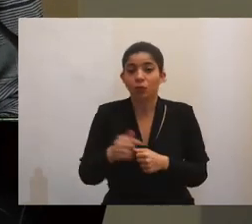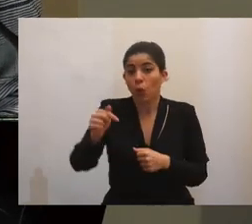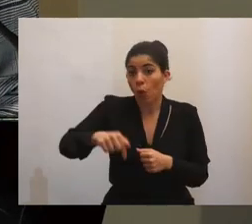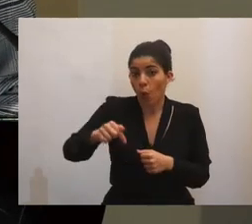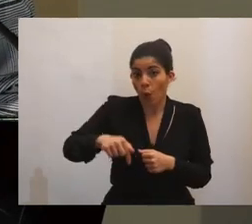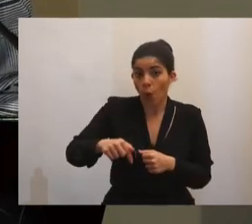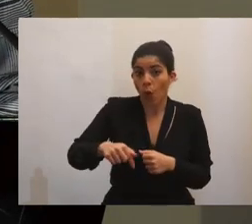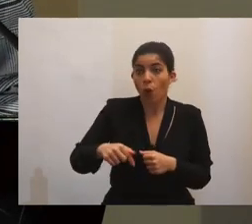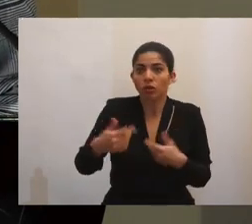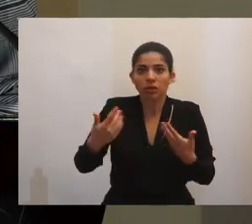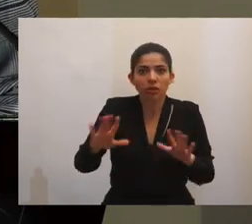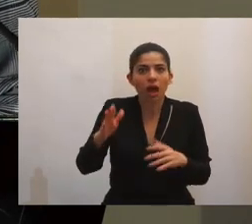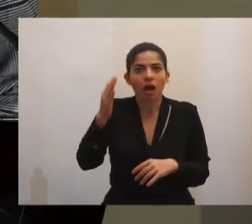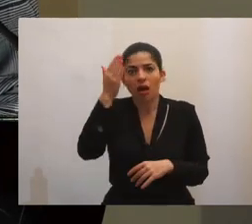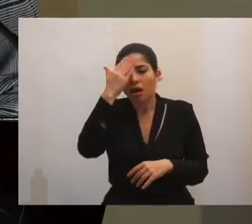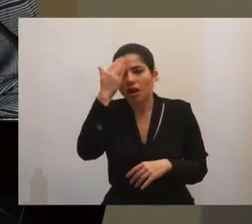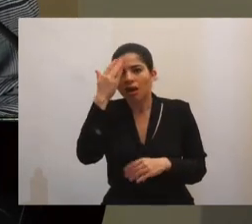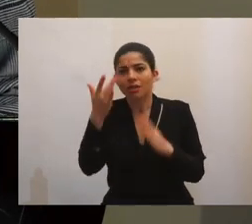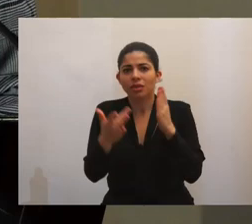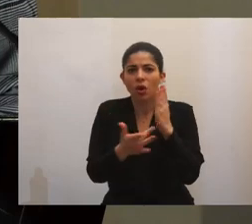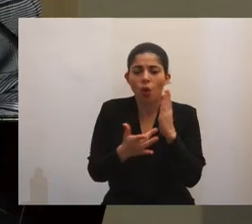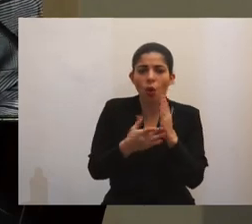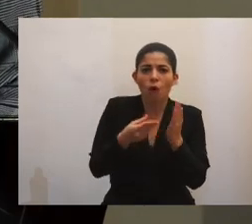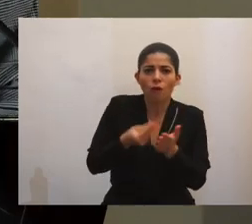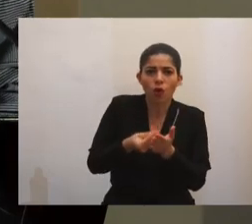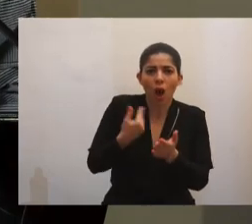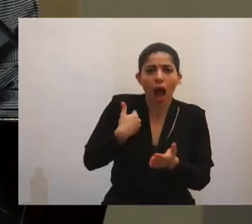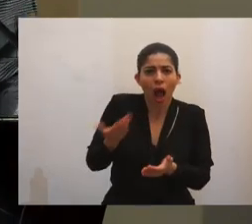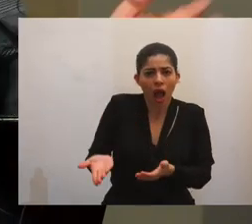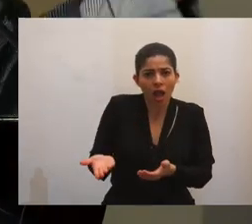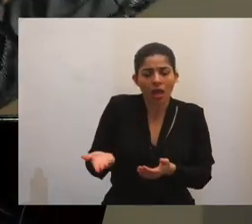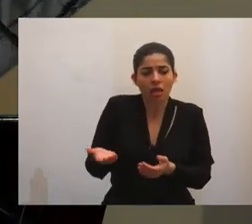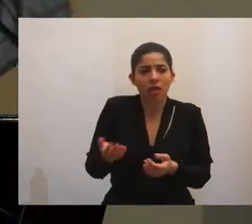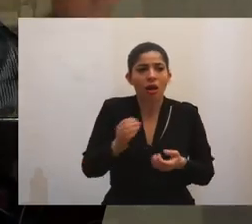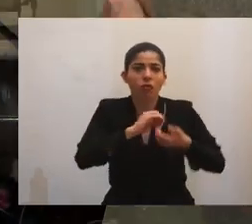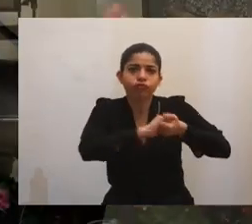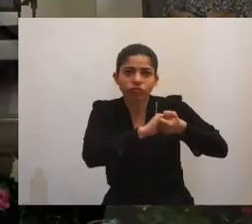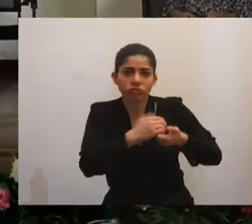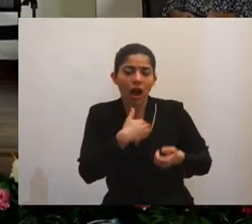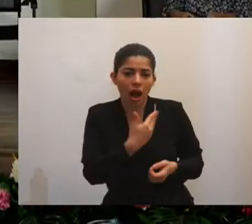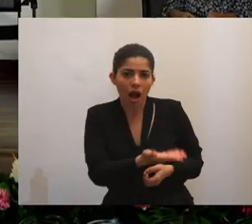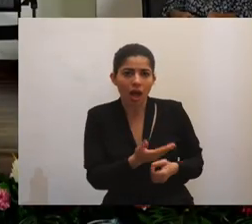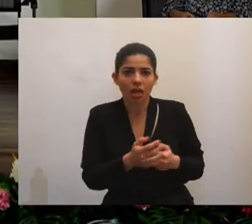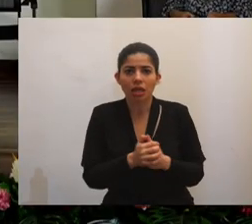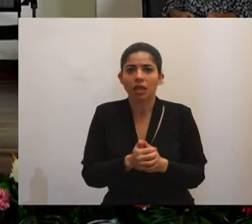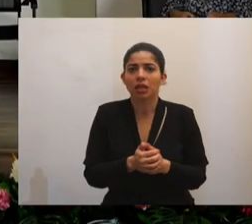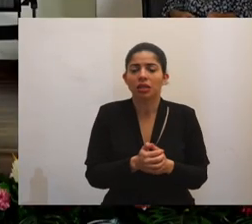día existen los conocimientos, la tecnología, los fondos, los aliados